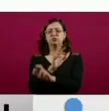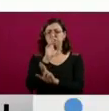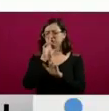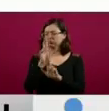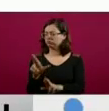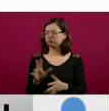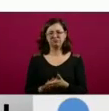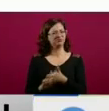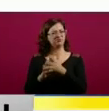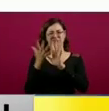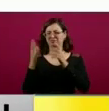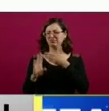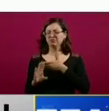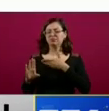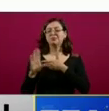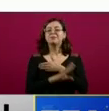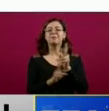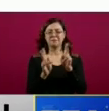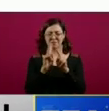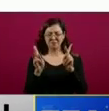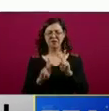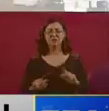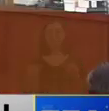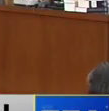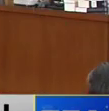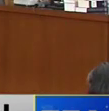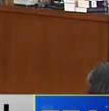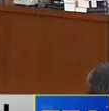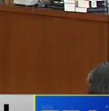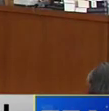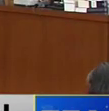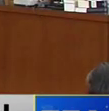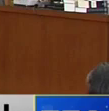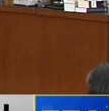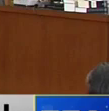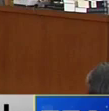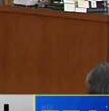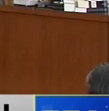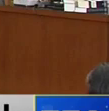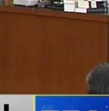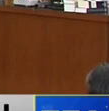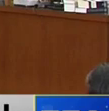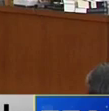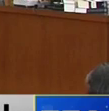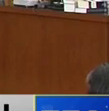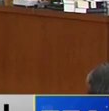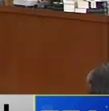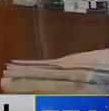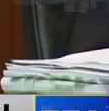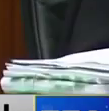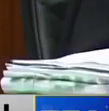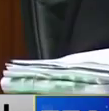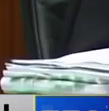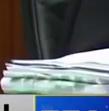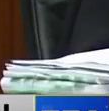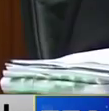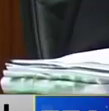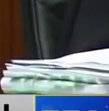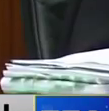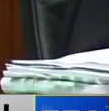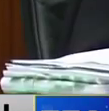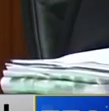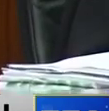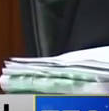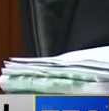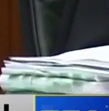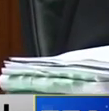Margarita Ríos Farjat, que es la actual jefa del SAT, Ana Laura Magaloni Kerpel, perteneciente al Sistema Nacional de Investigadores, y Diana Álvarez